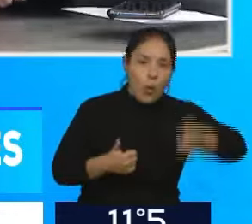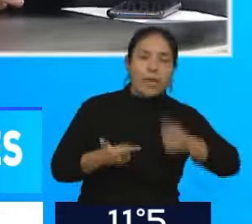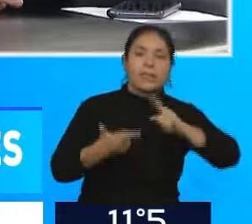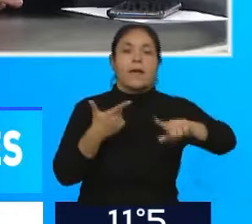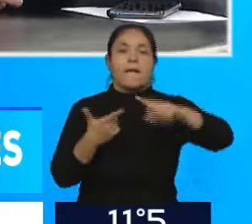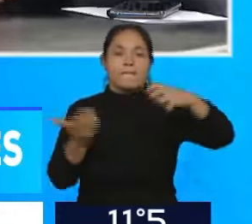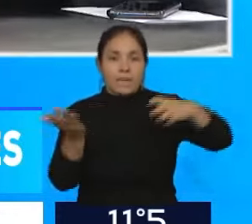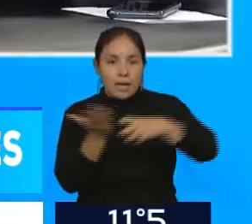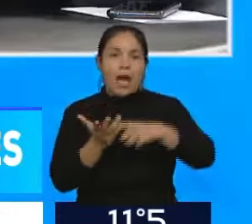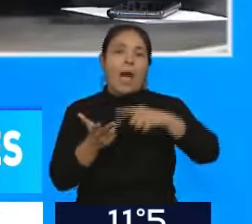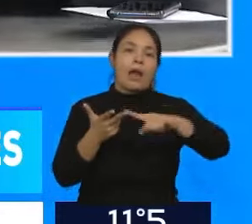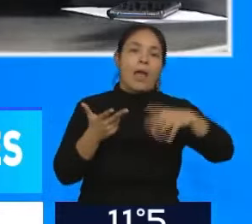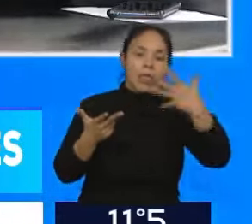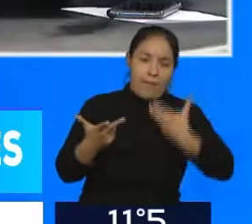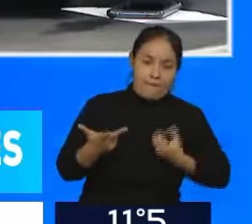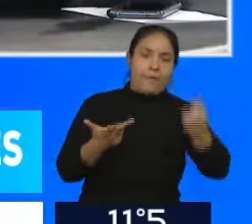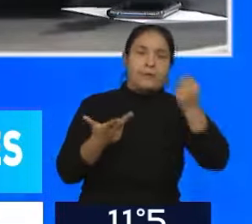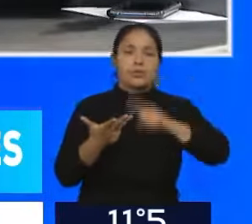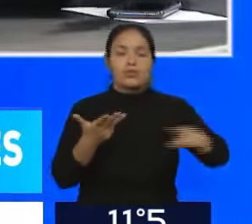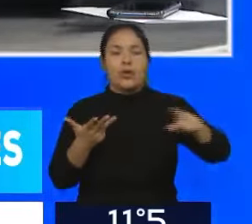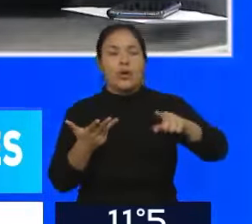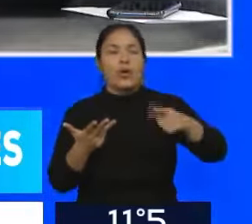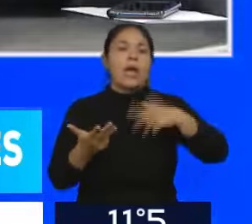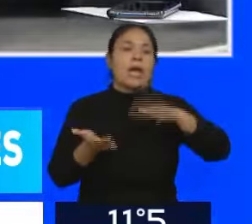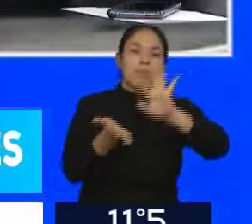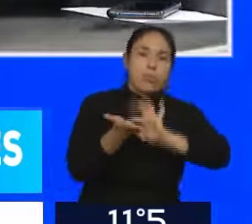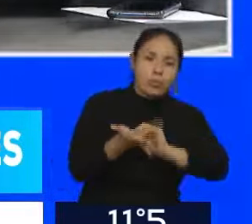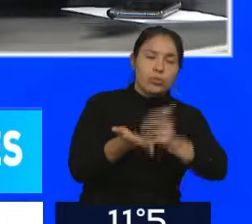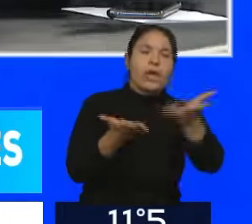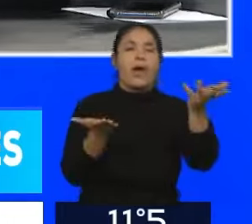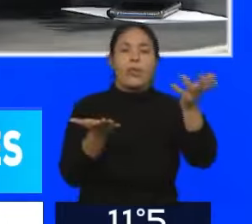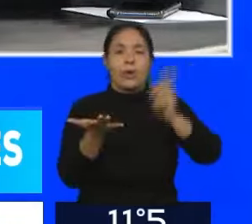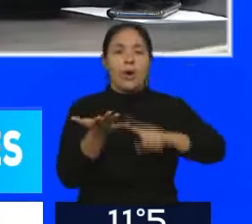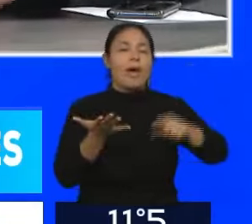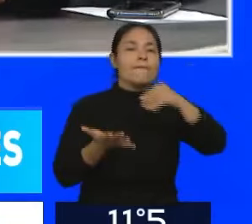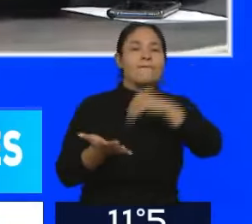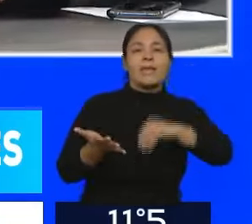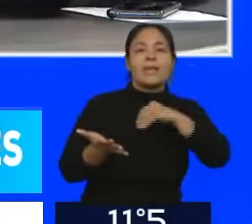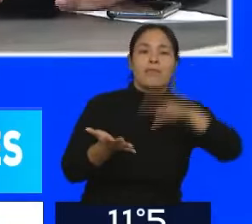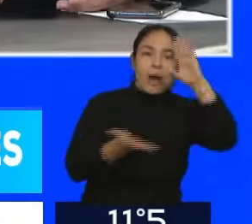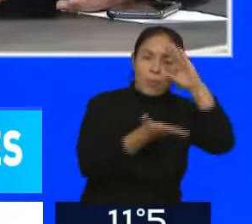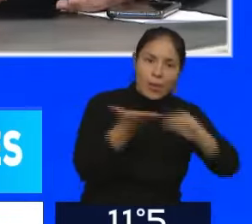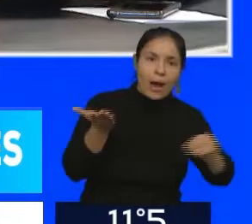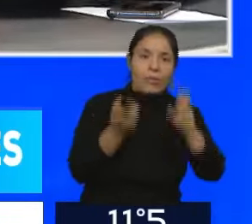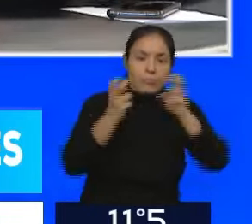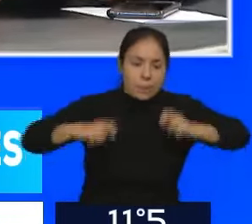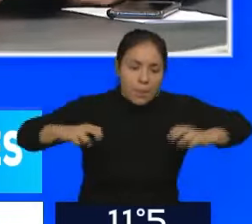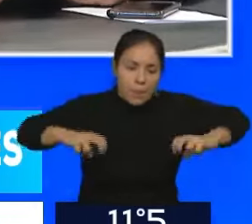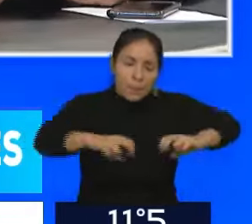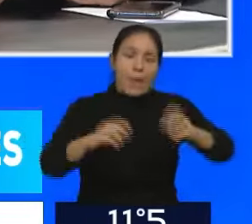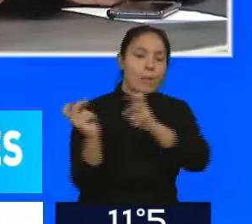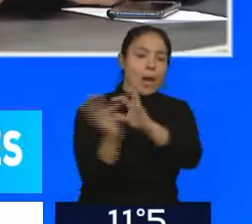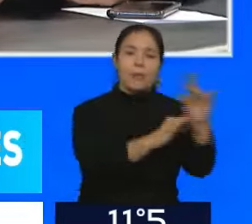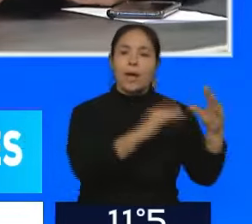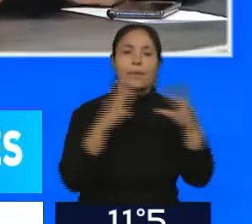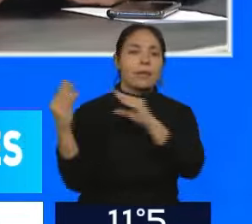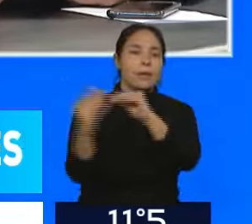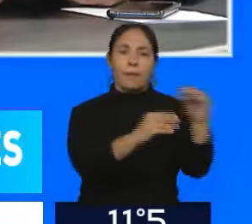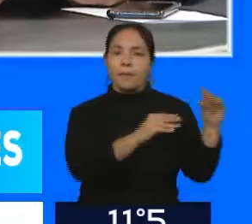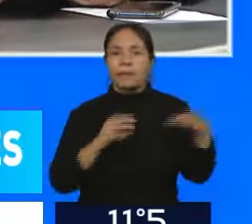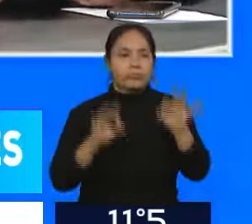fiscal, defensor, el imputado, el querellante, y empecemos a resolver mucho más rápido porque eso es lo que está demandando la